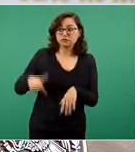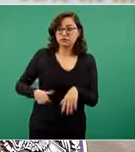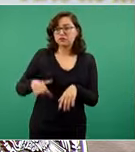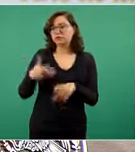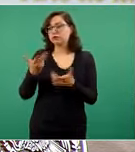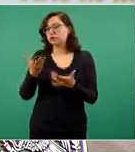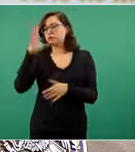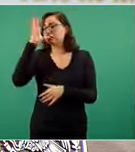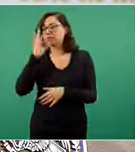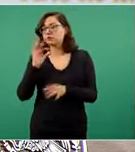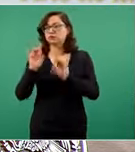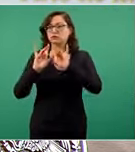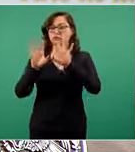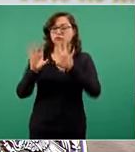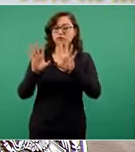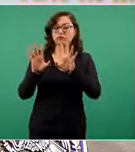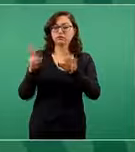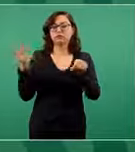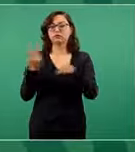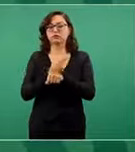sin fundamento.